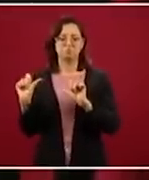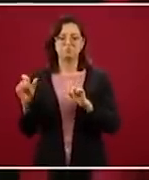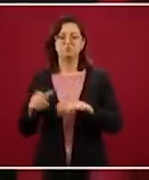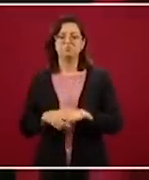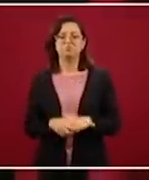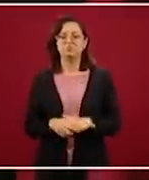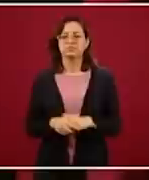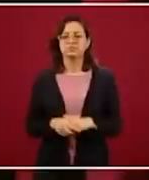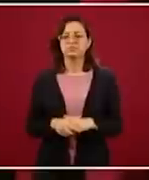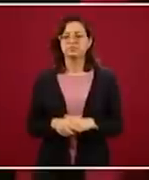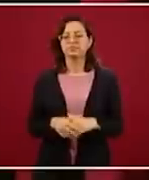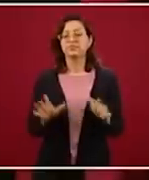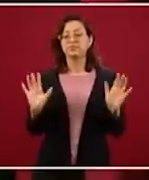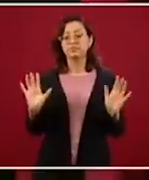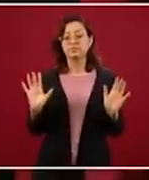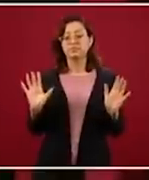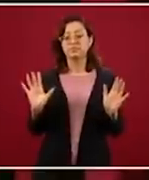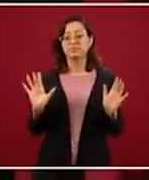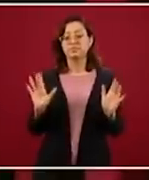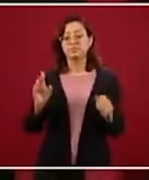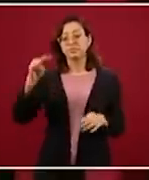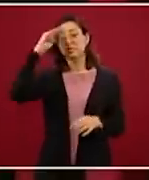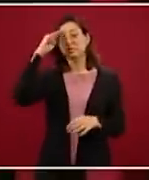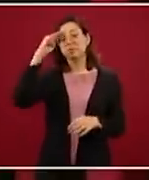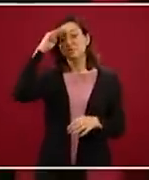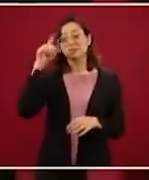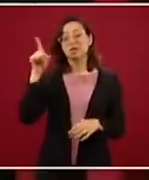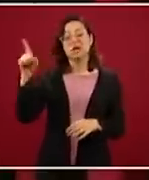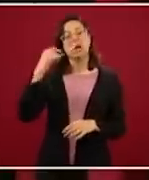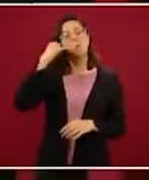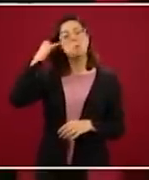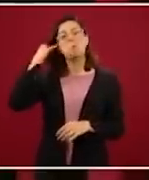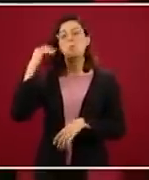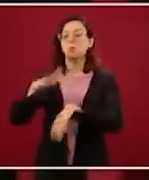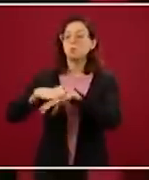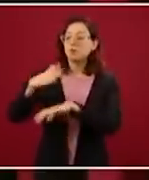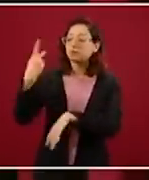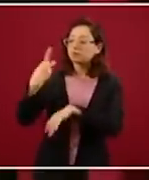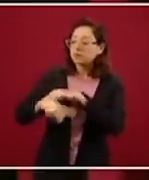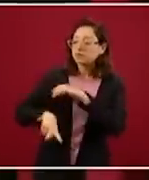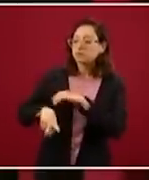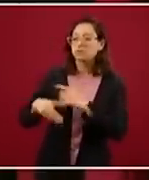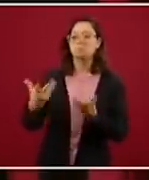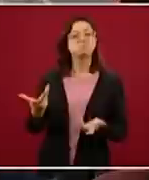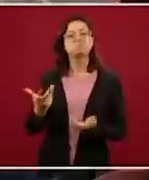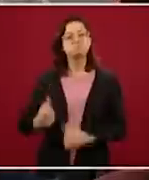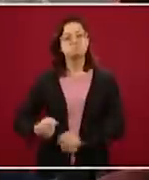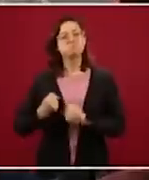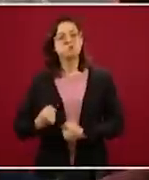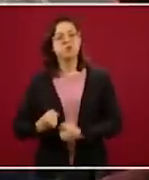se pensaría que Japón no iba a estar más afectado y resistió.